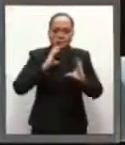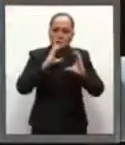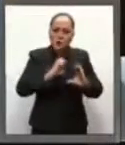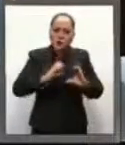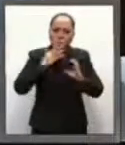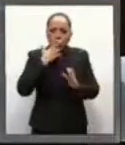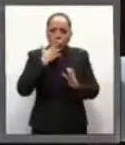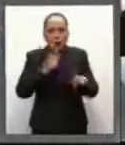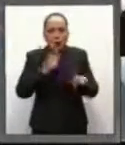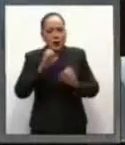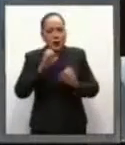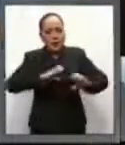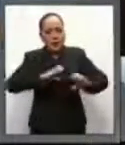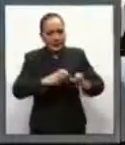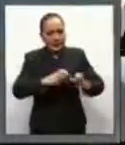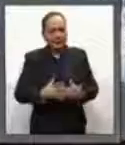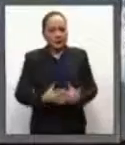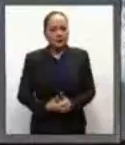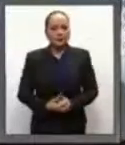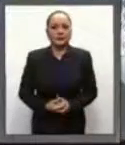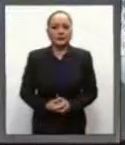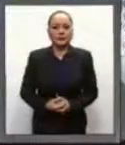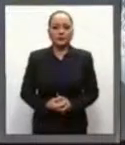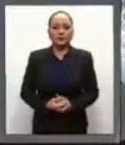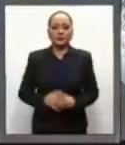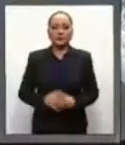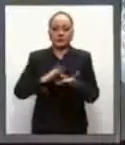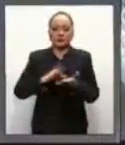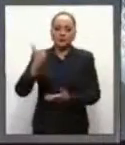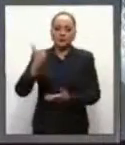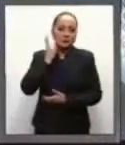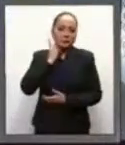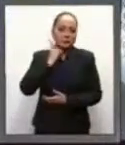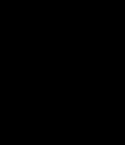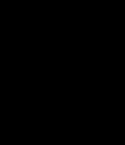sus empresas. Gracias, diputada Damián. Tiene ahora la palabra.